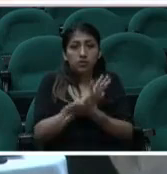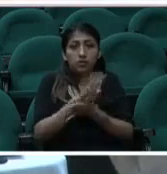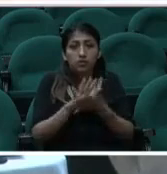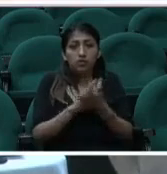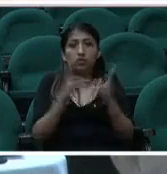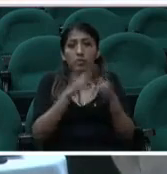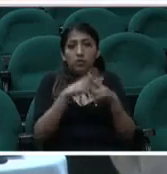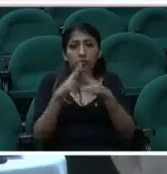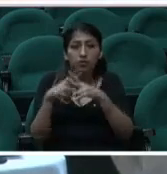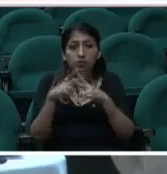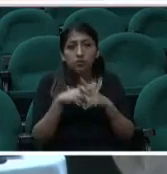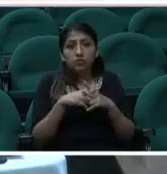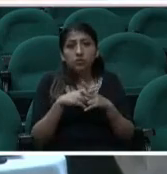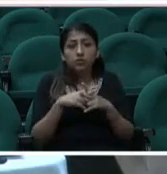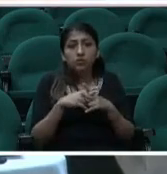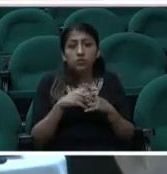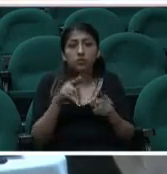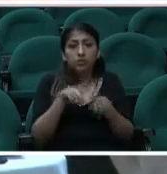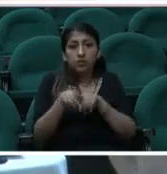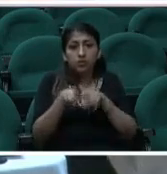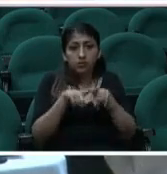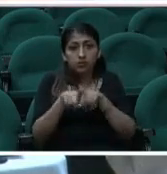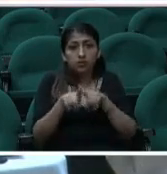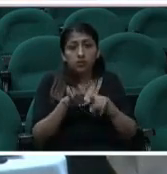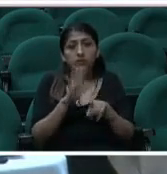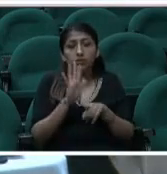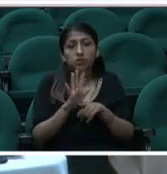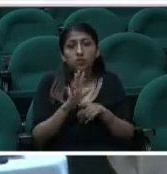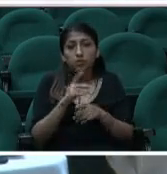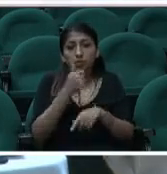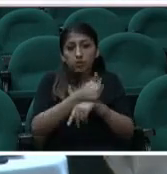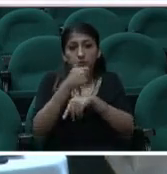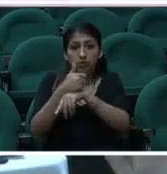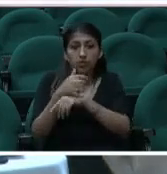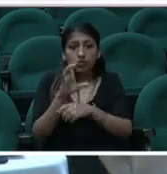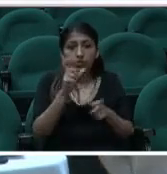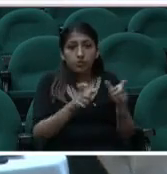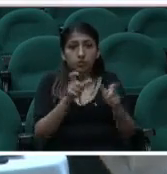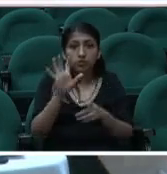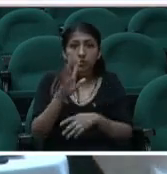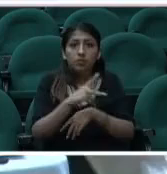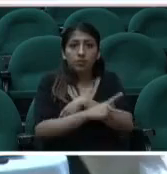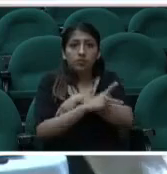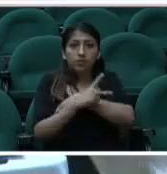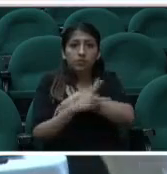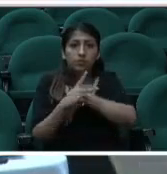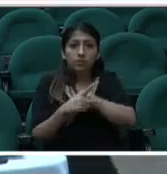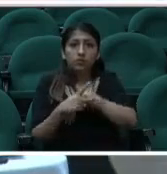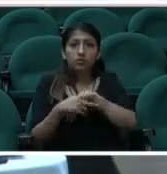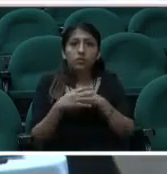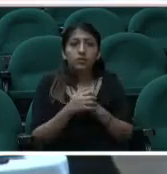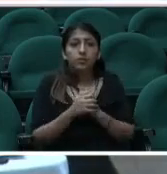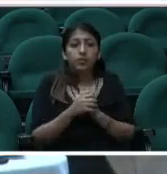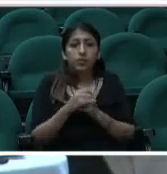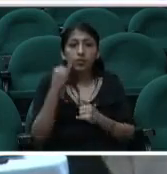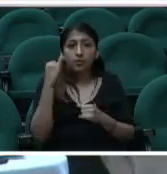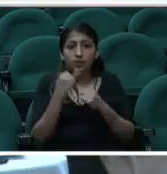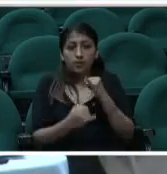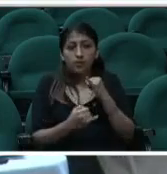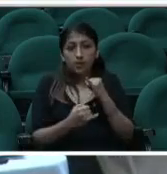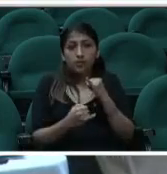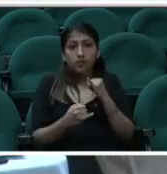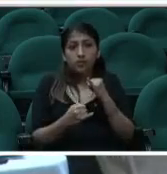da a conocer también la participación de los candidatos a la ciudadanía de la provincia de pastaza así finalizamos